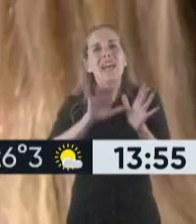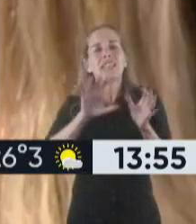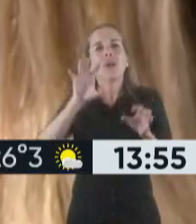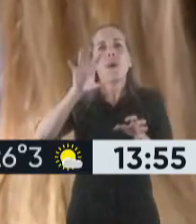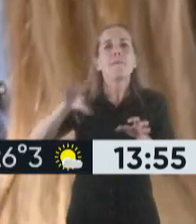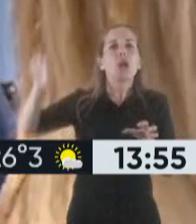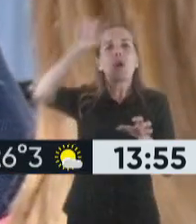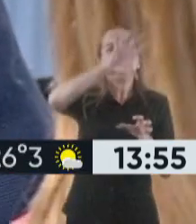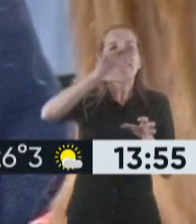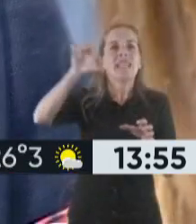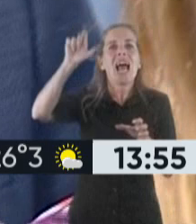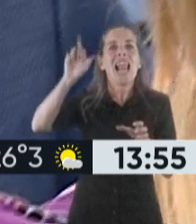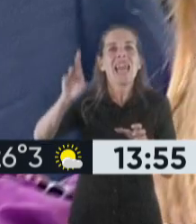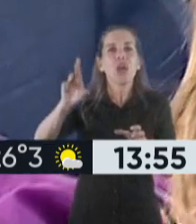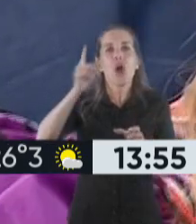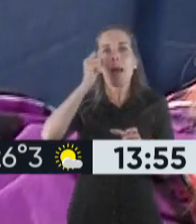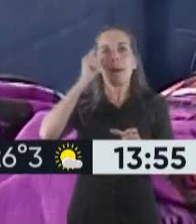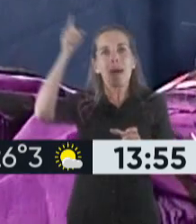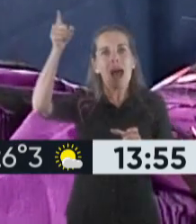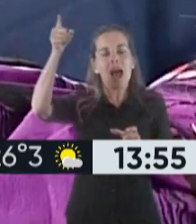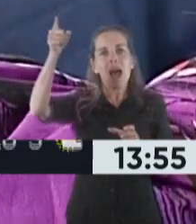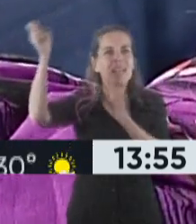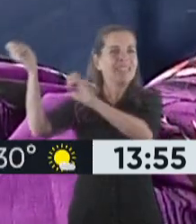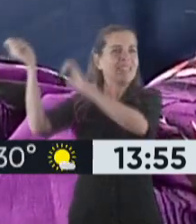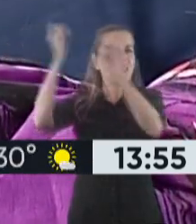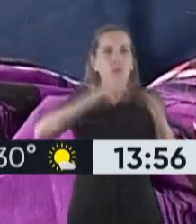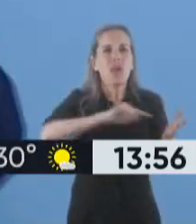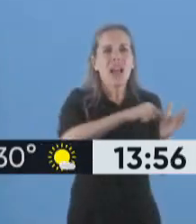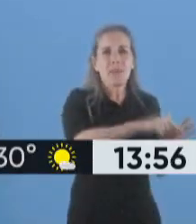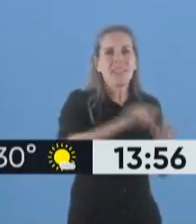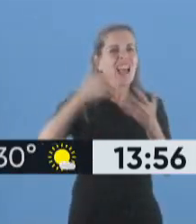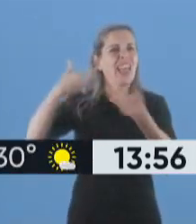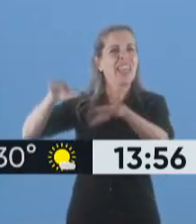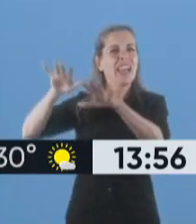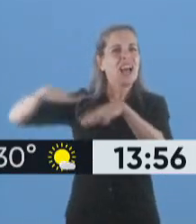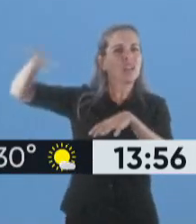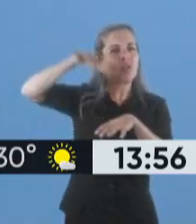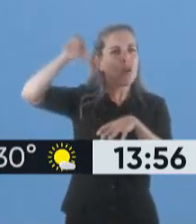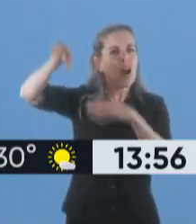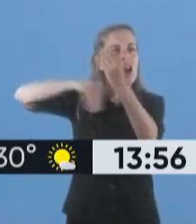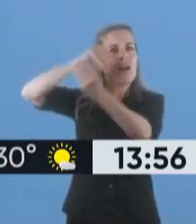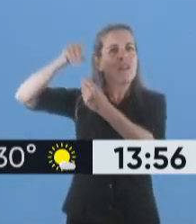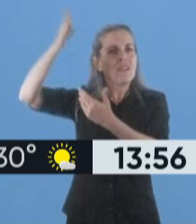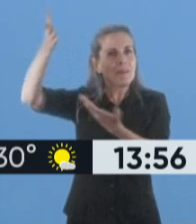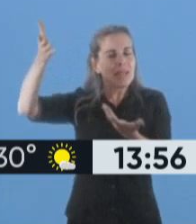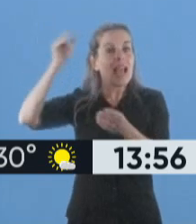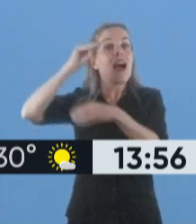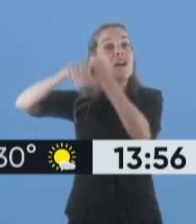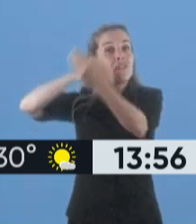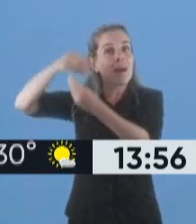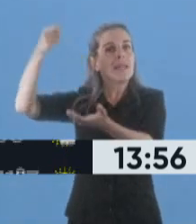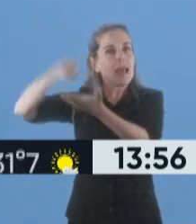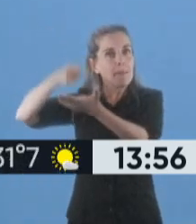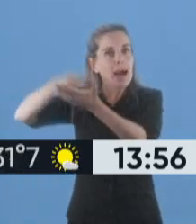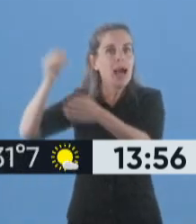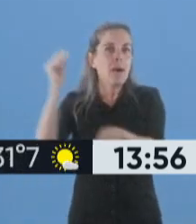La Rioja para poder armarse un futuro. Gracias a Dios tenía una familia que podía solventar todos esos